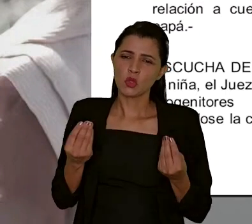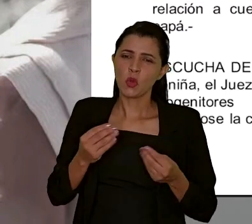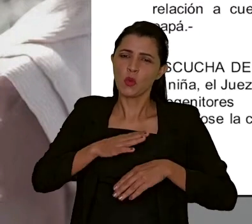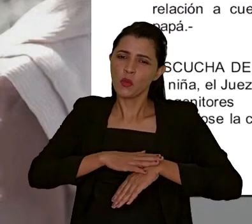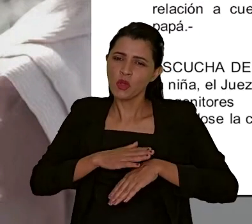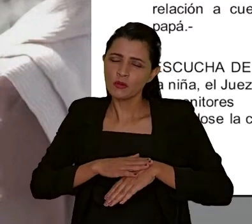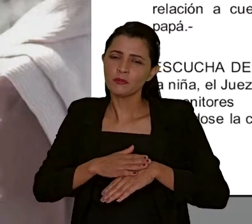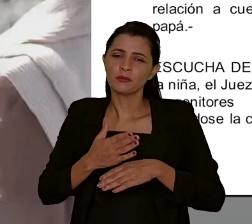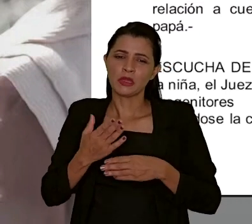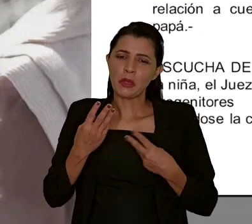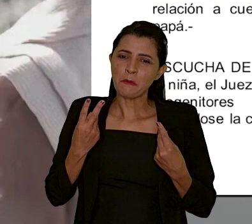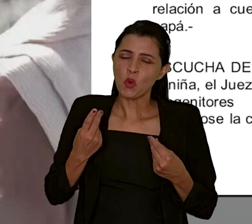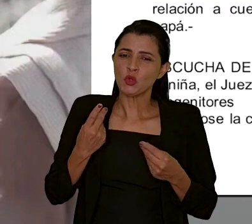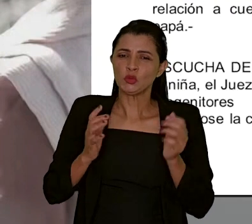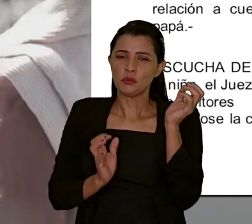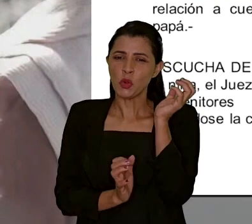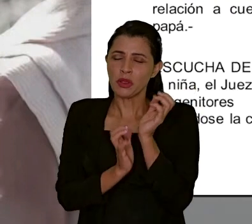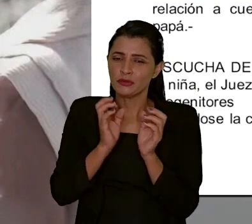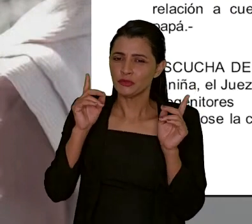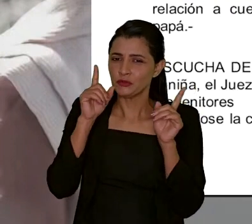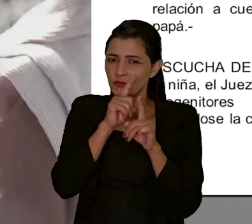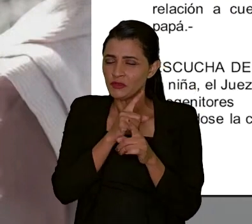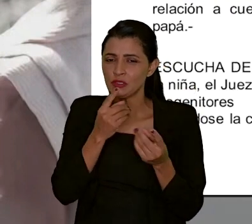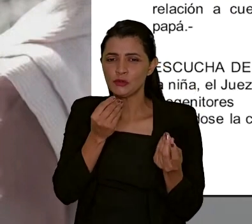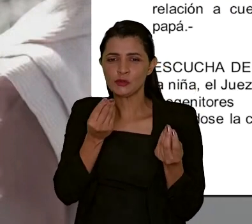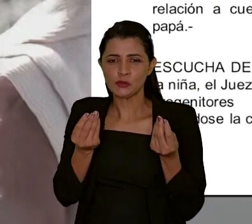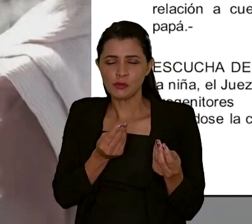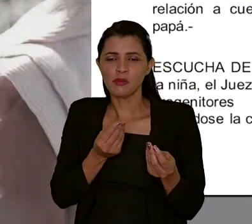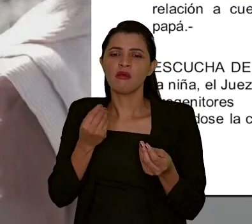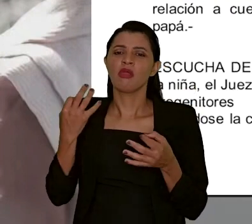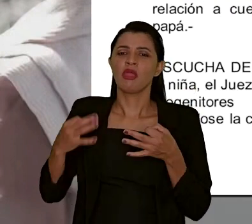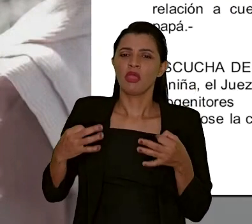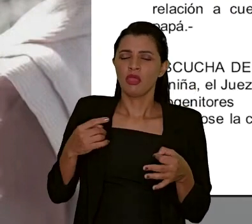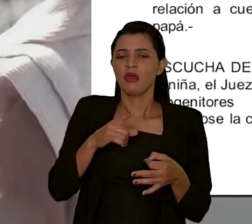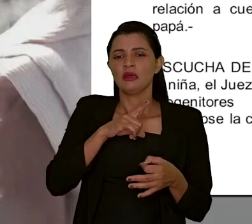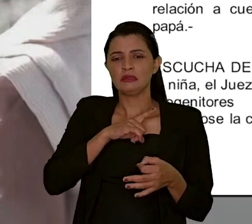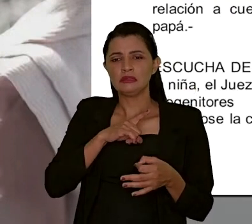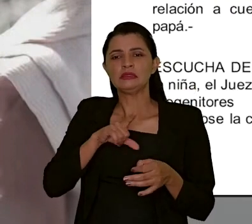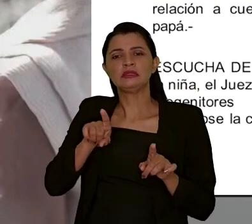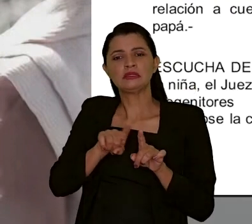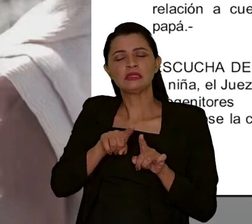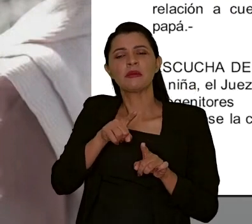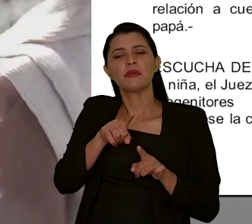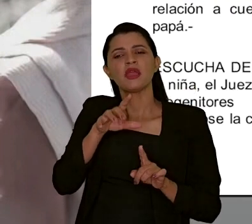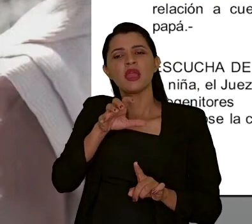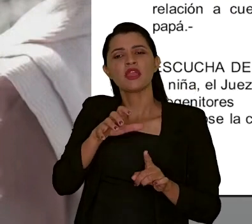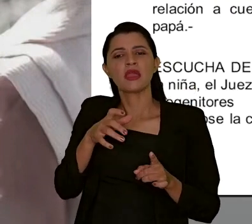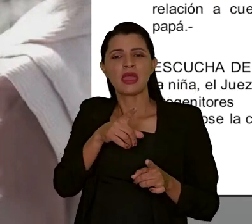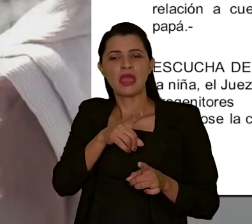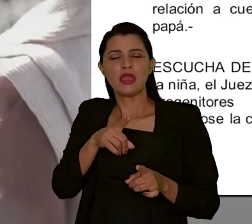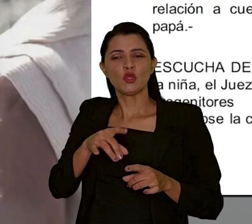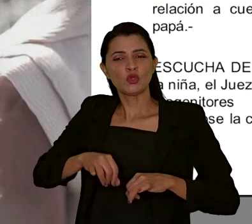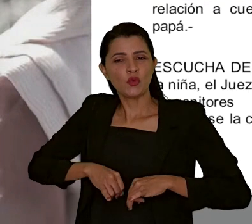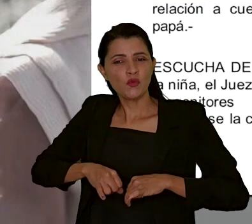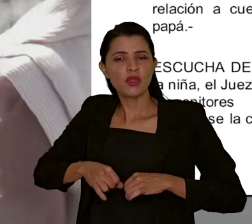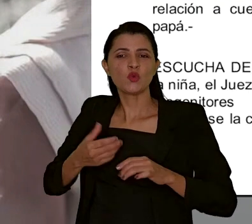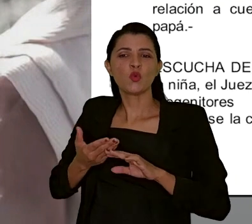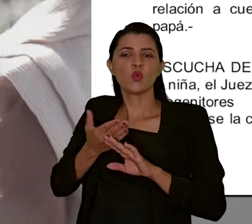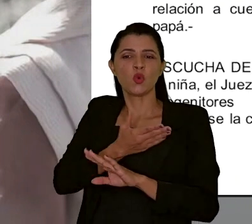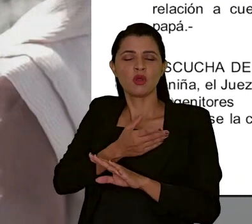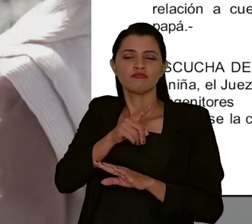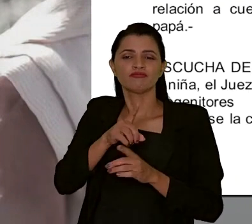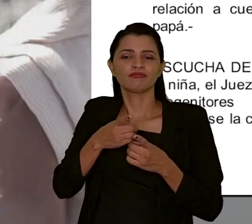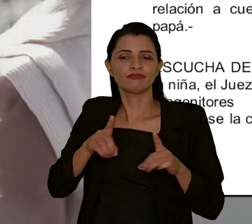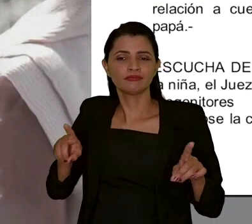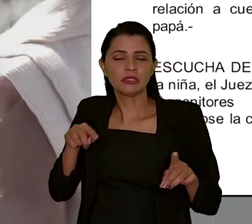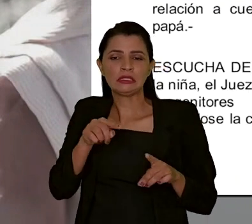despierta, muy involucrada en el conflicto de sus progenitores y con un relato contaminado con términos adultos en relación a